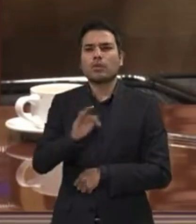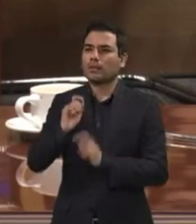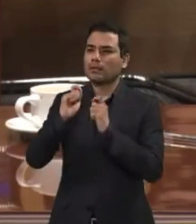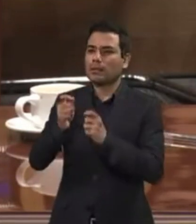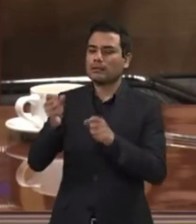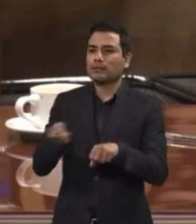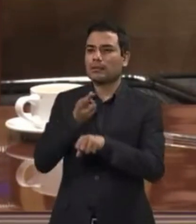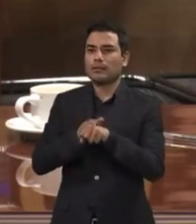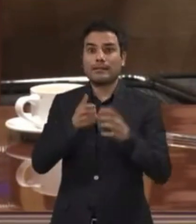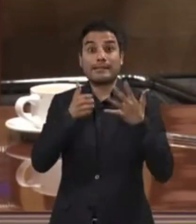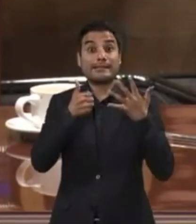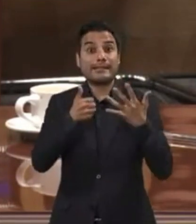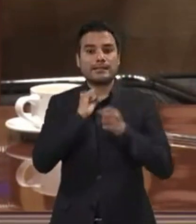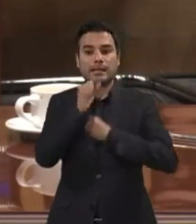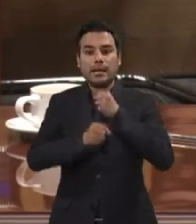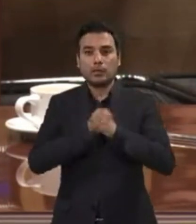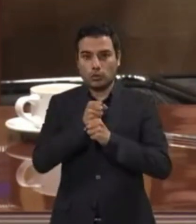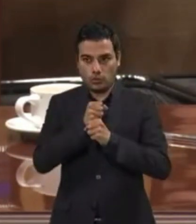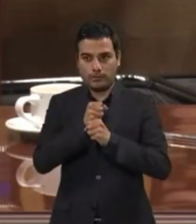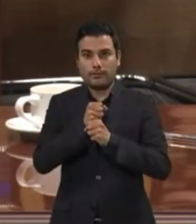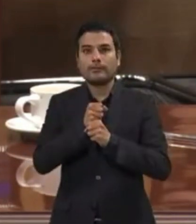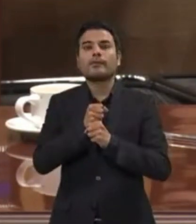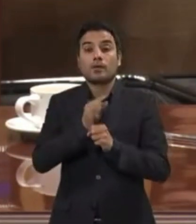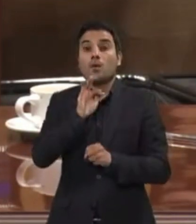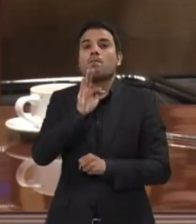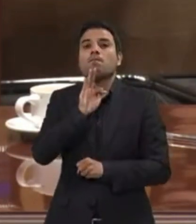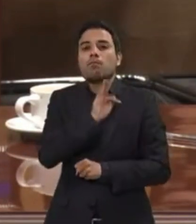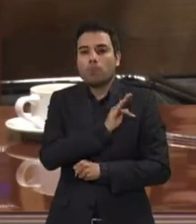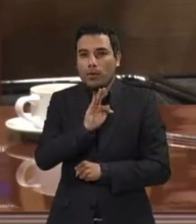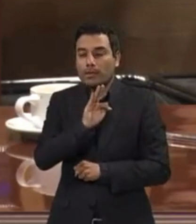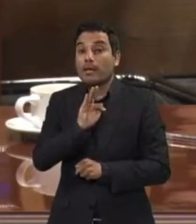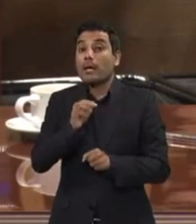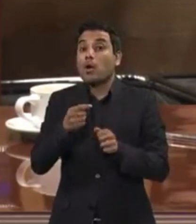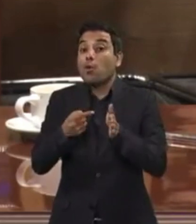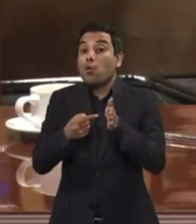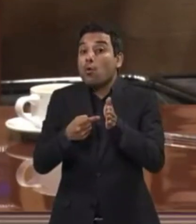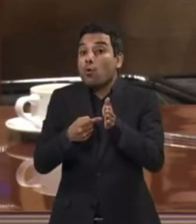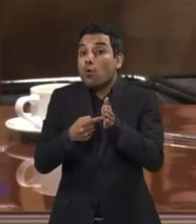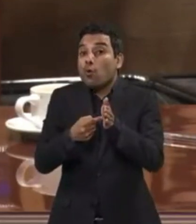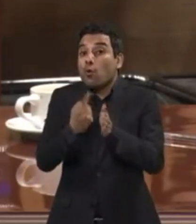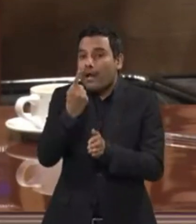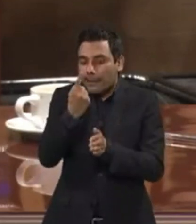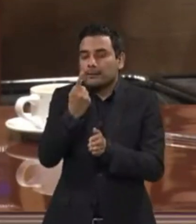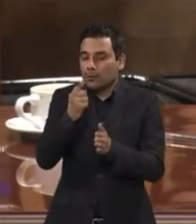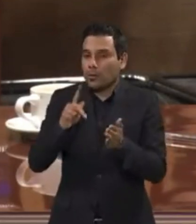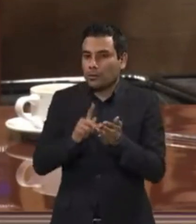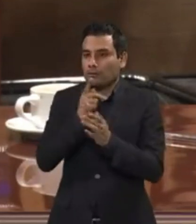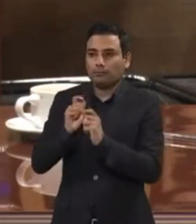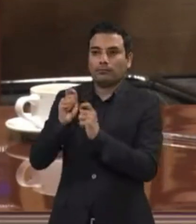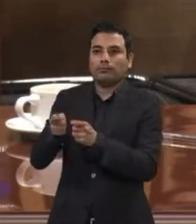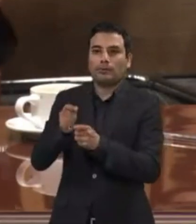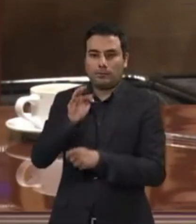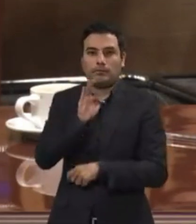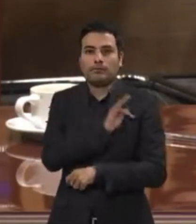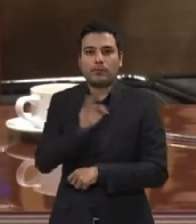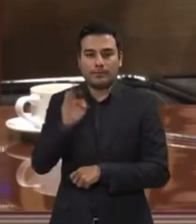cargo 6 años con derecho a una, y lo repito, a una reelección.